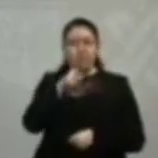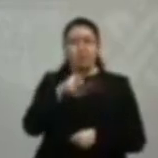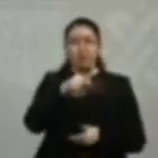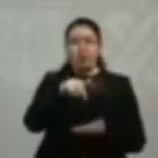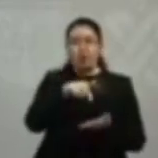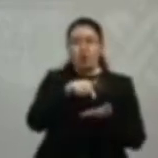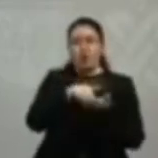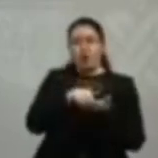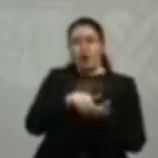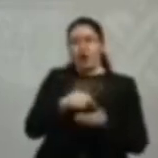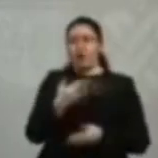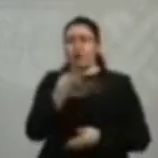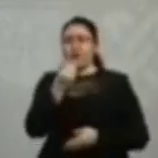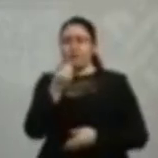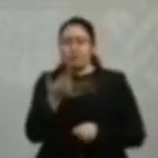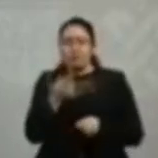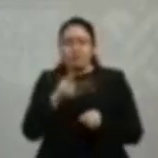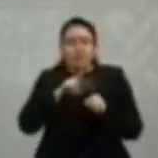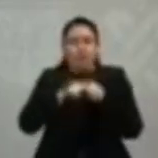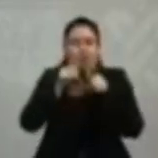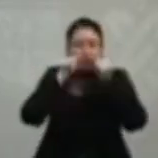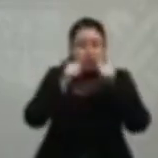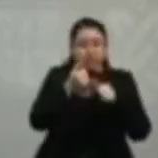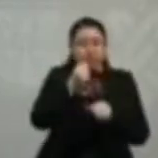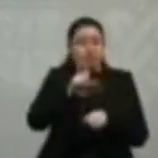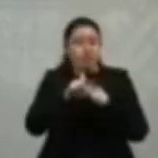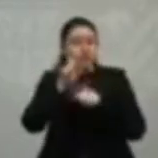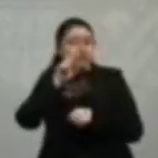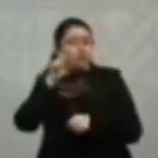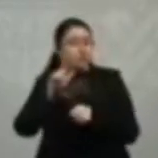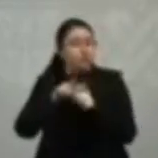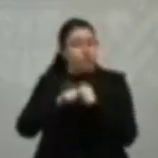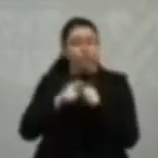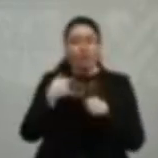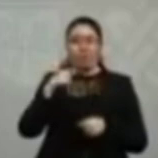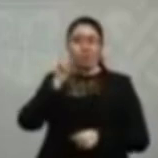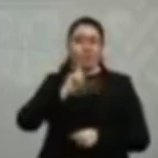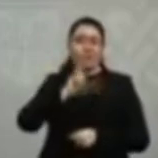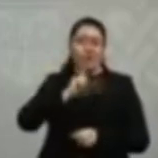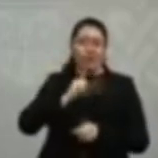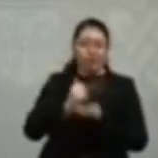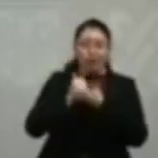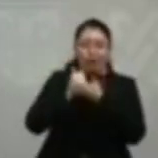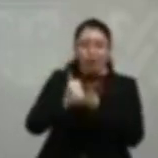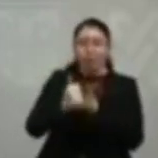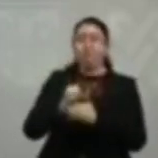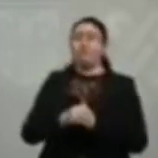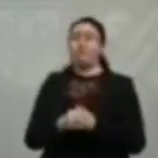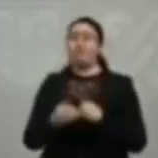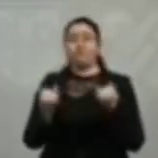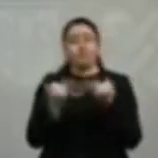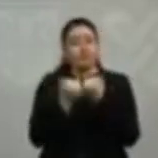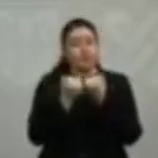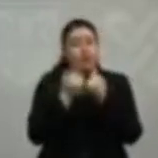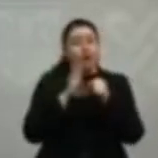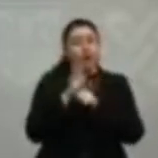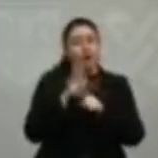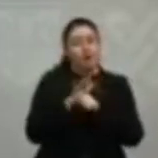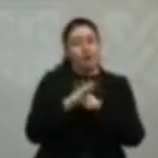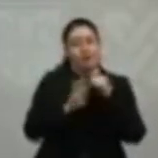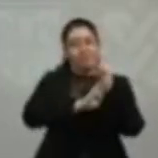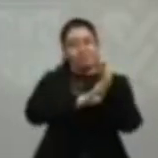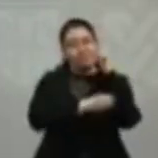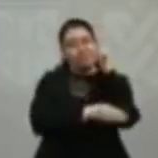9 clínicas y hospitales que atienden la salud sexual y reproductiva de las mujeres, incluyendo la interrupción legal